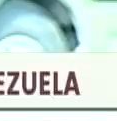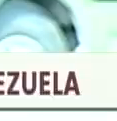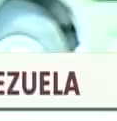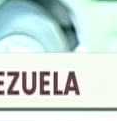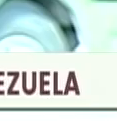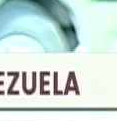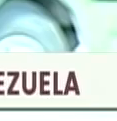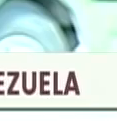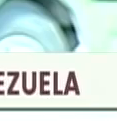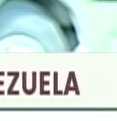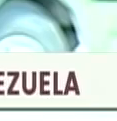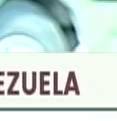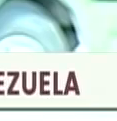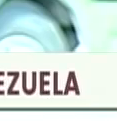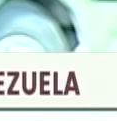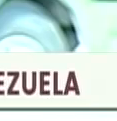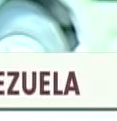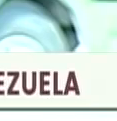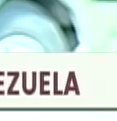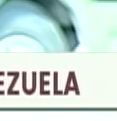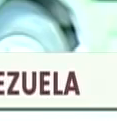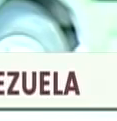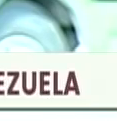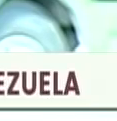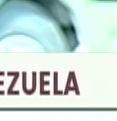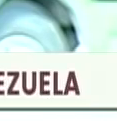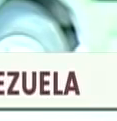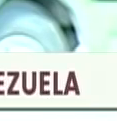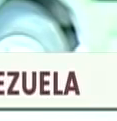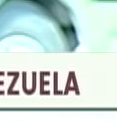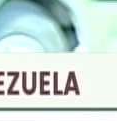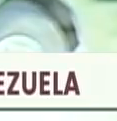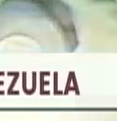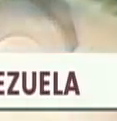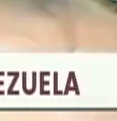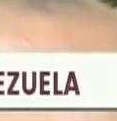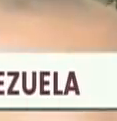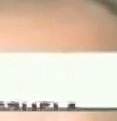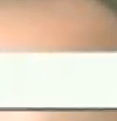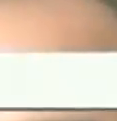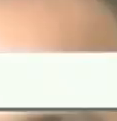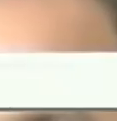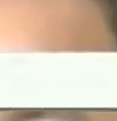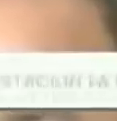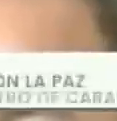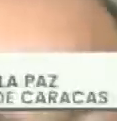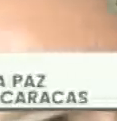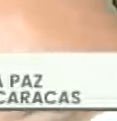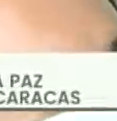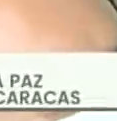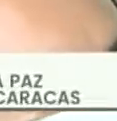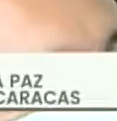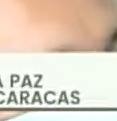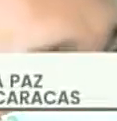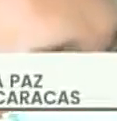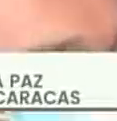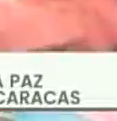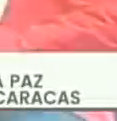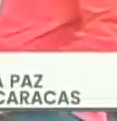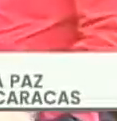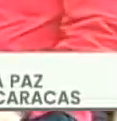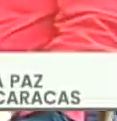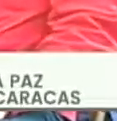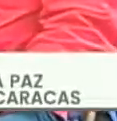Caracas. En un metrobusero. pasa es que éramos medio cifrinos y no nos gustaba